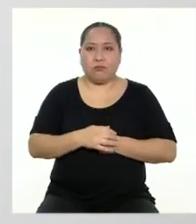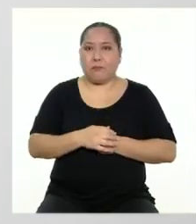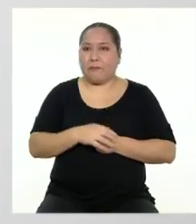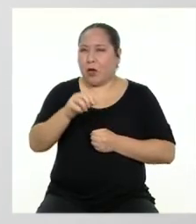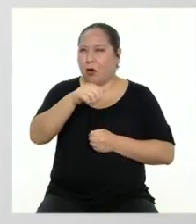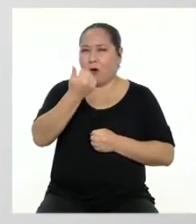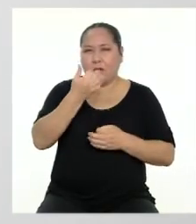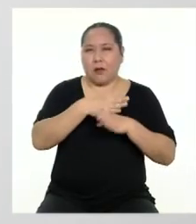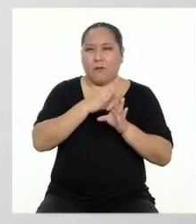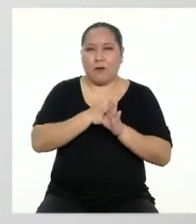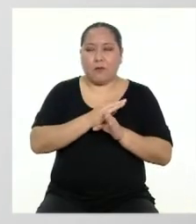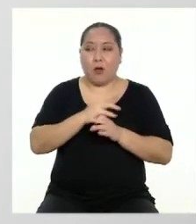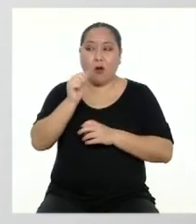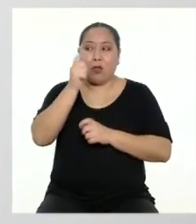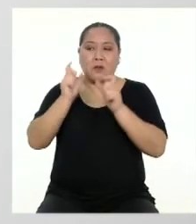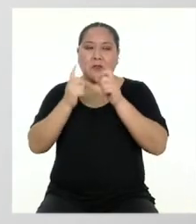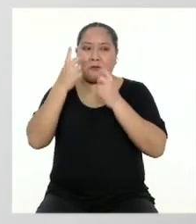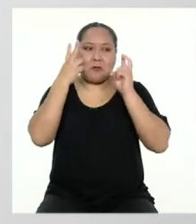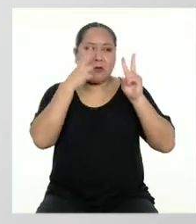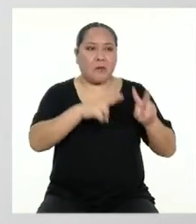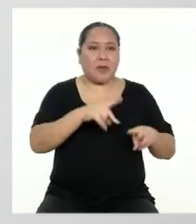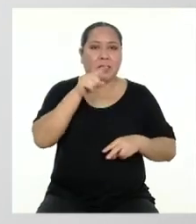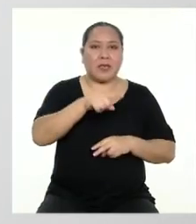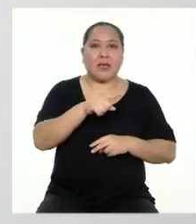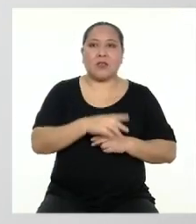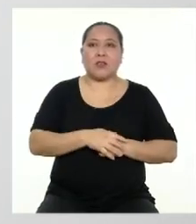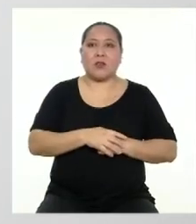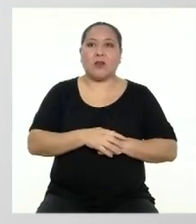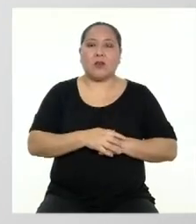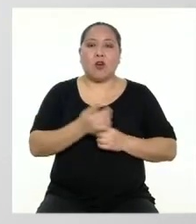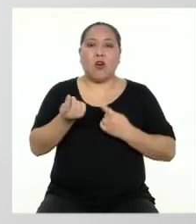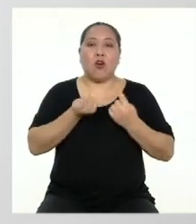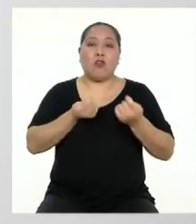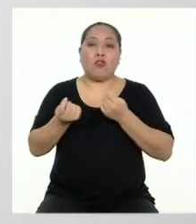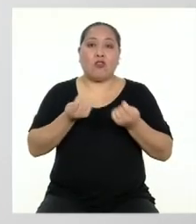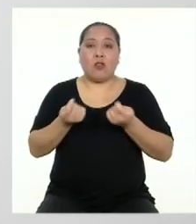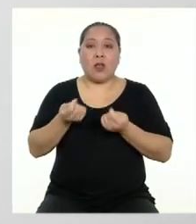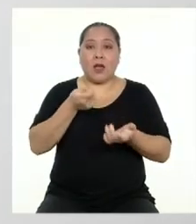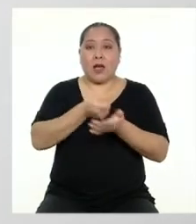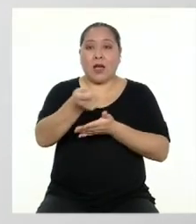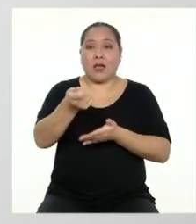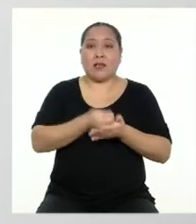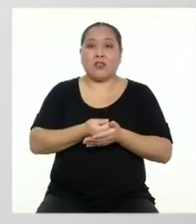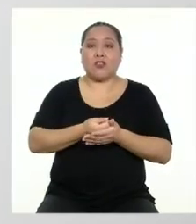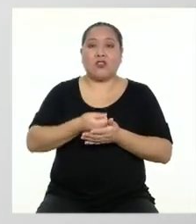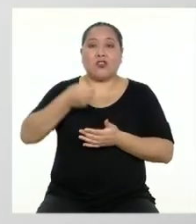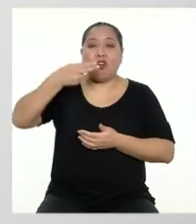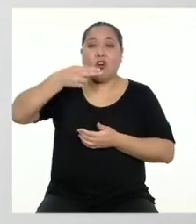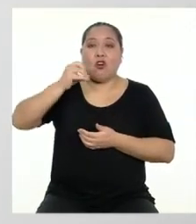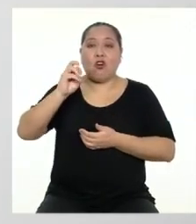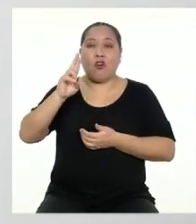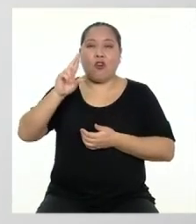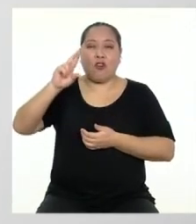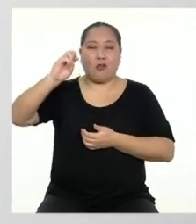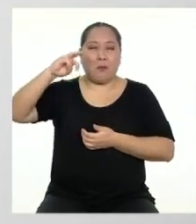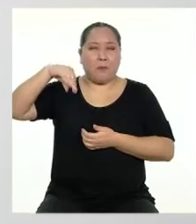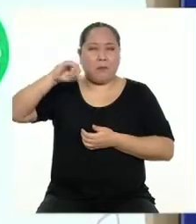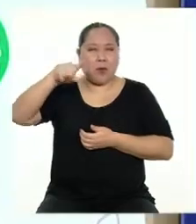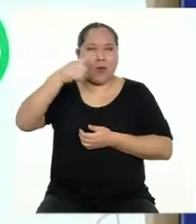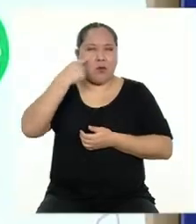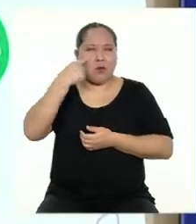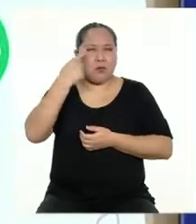nota, pero es muy significativa y es reducir los costos controlando los gastos hormiga. ¿Has escuchado hablar de ese